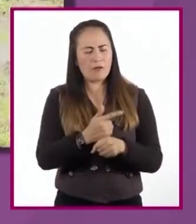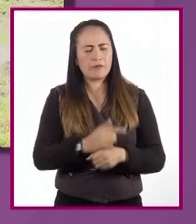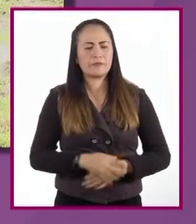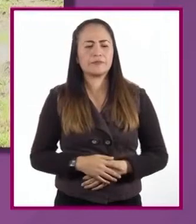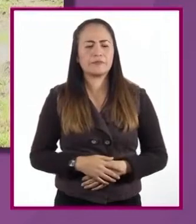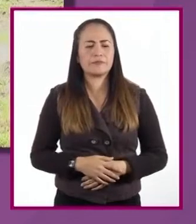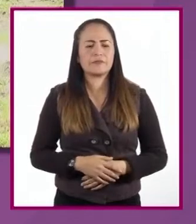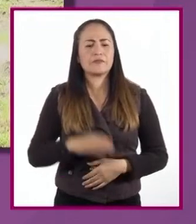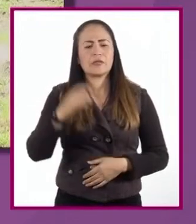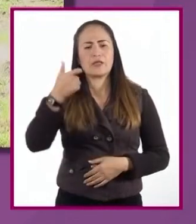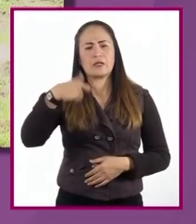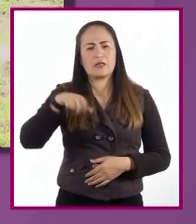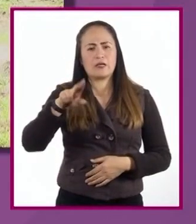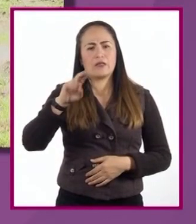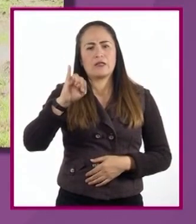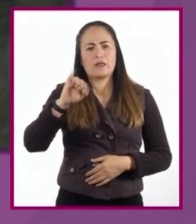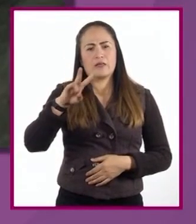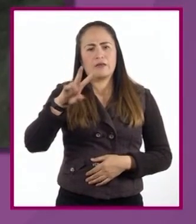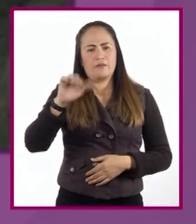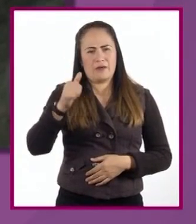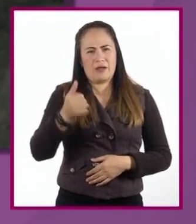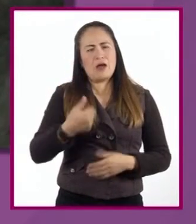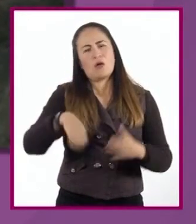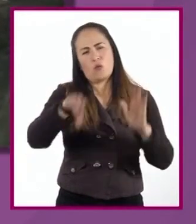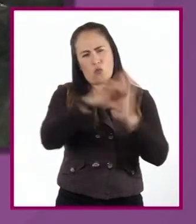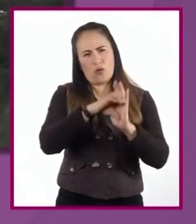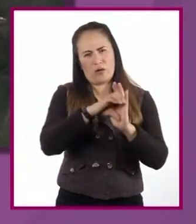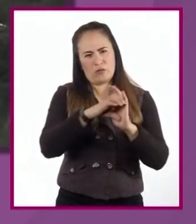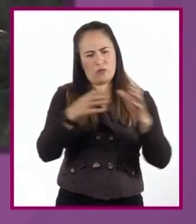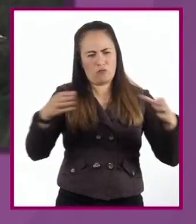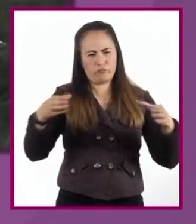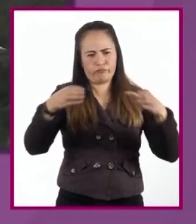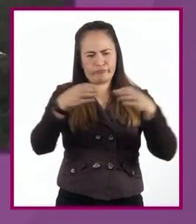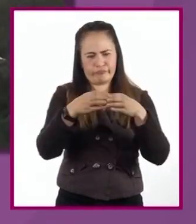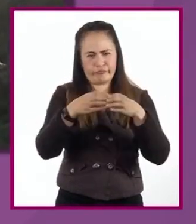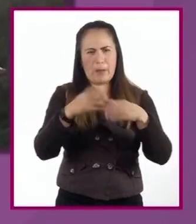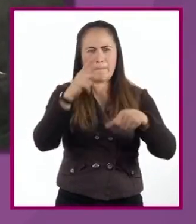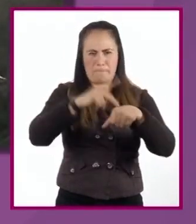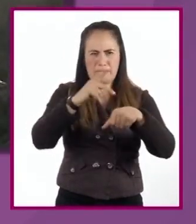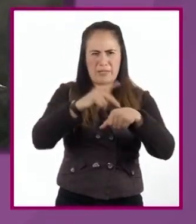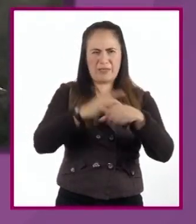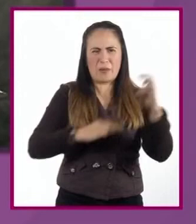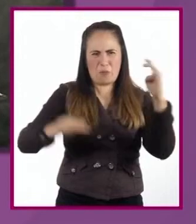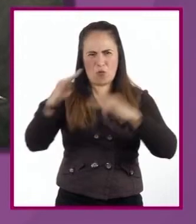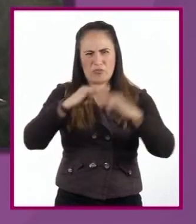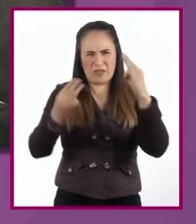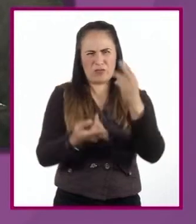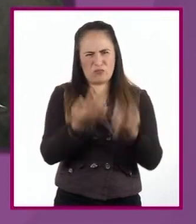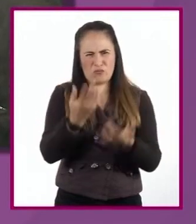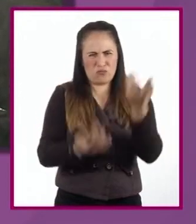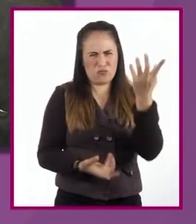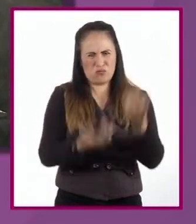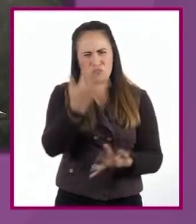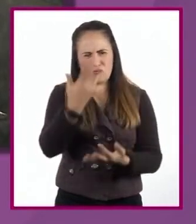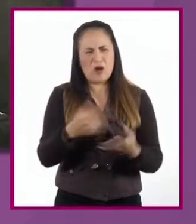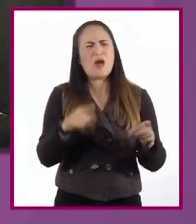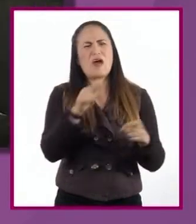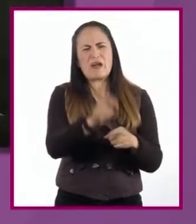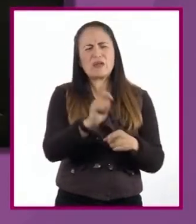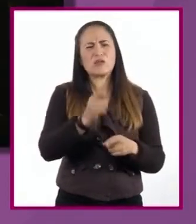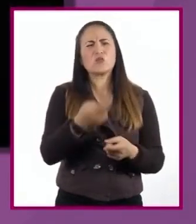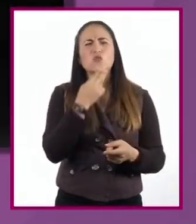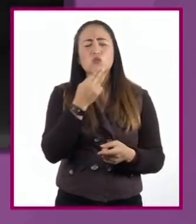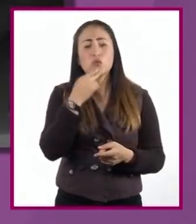La Akiva es una habitación circular construida con grandes losas de piedra volcánica. Hasta la fecha se desconoce su función.